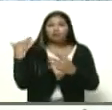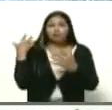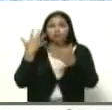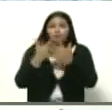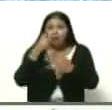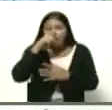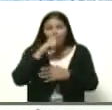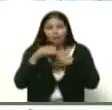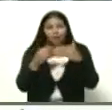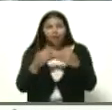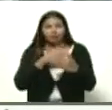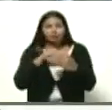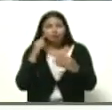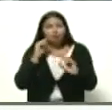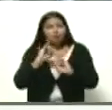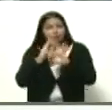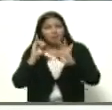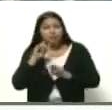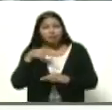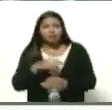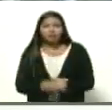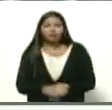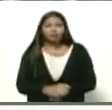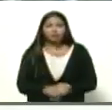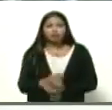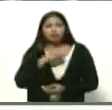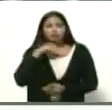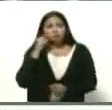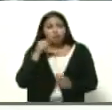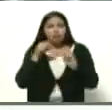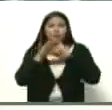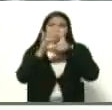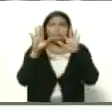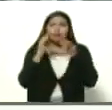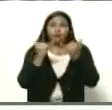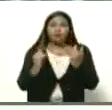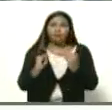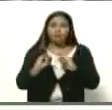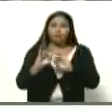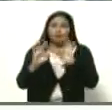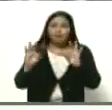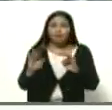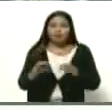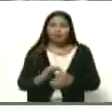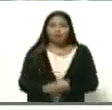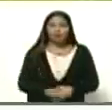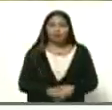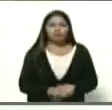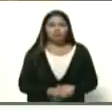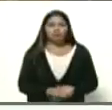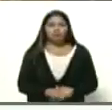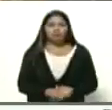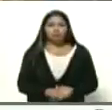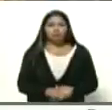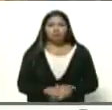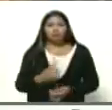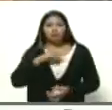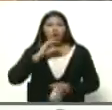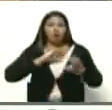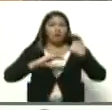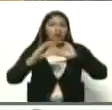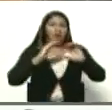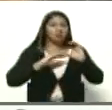los años y décadas subsiguientes. A nosotros nos pasó temprano que los medios o el aparato comunicacional